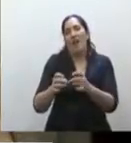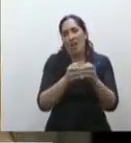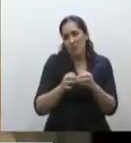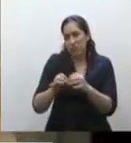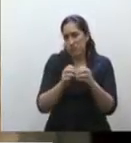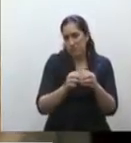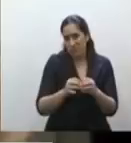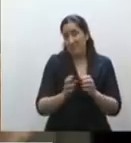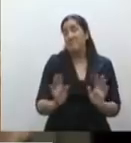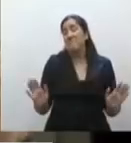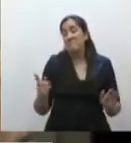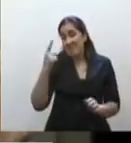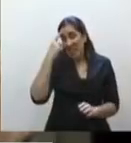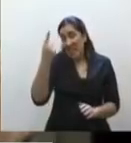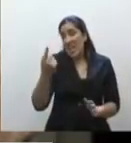creo que, bueno,